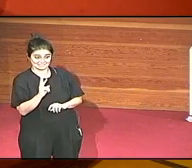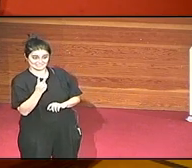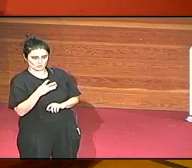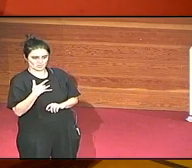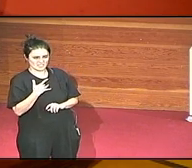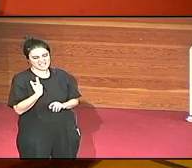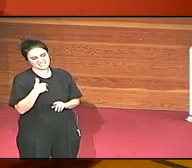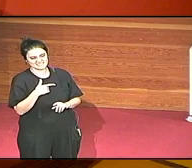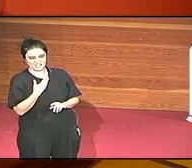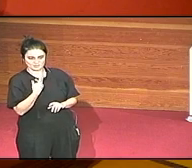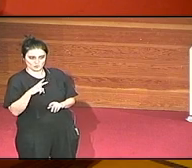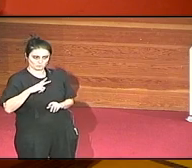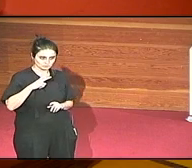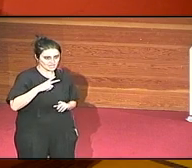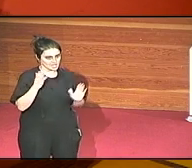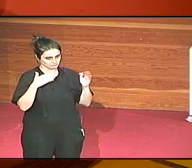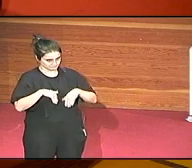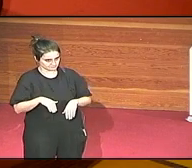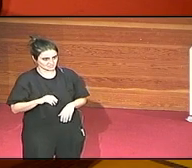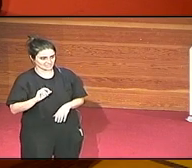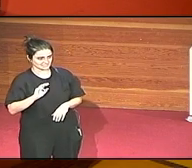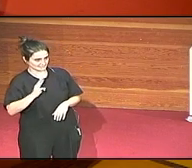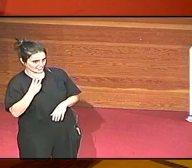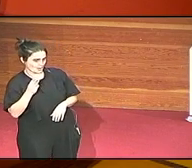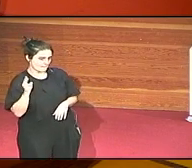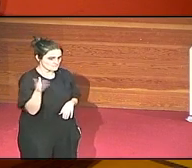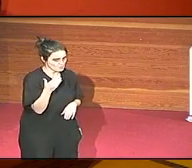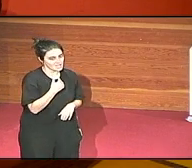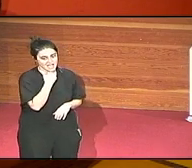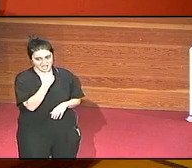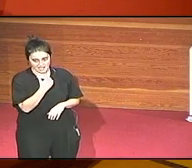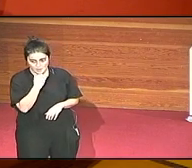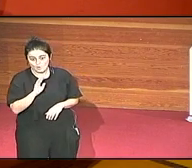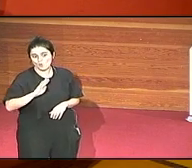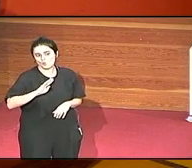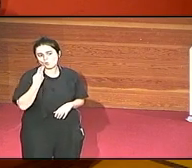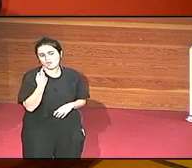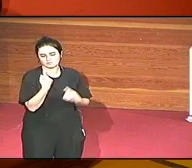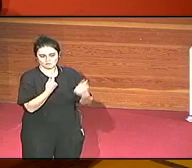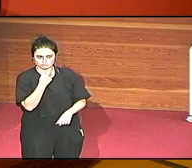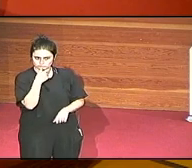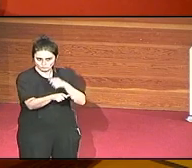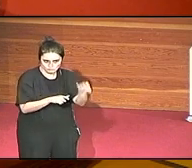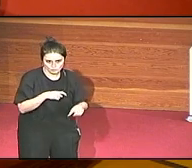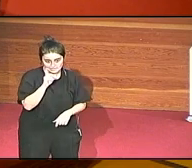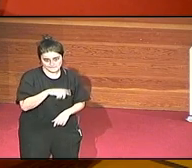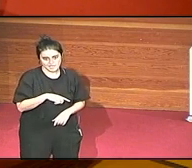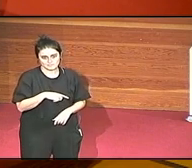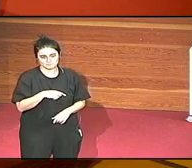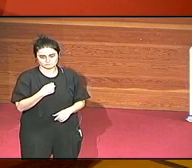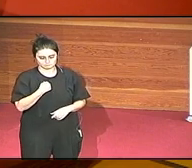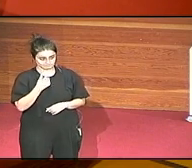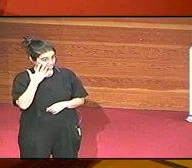bonitas el tercer día y acá hay algún callejón el cuarto ya incluso algunos insultos y recuerdo una vez que